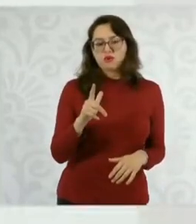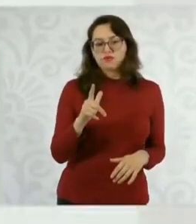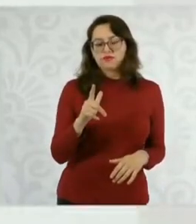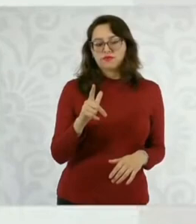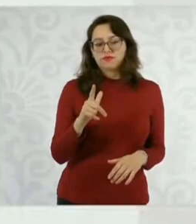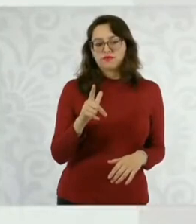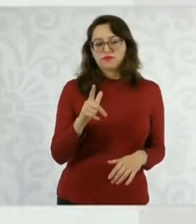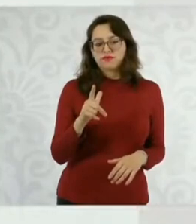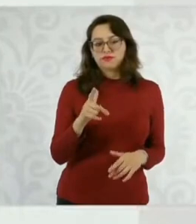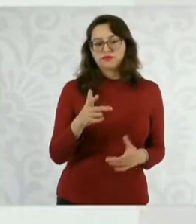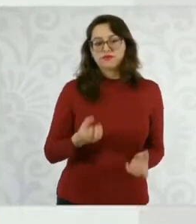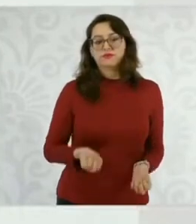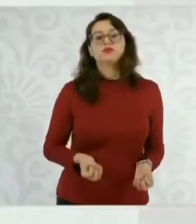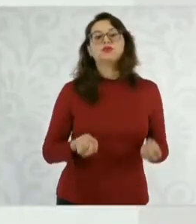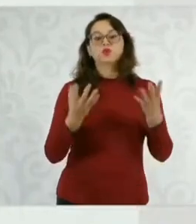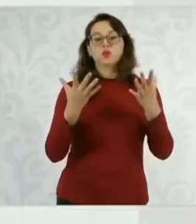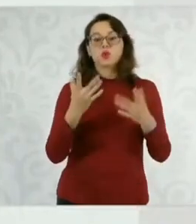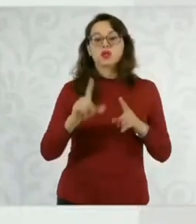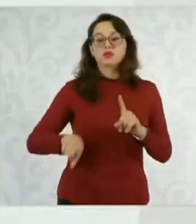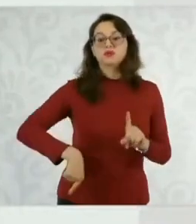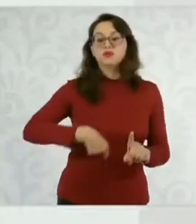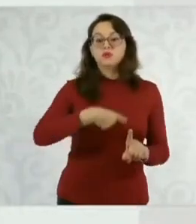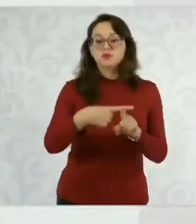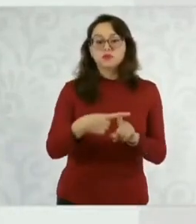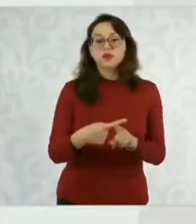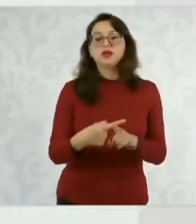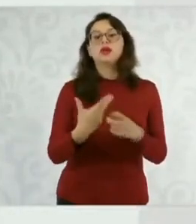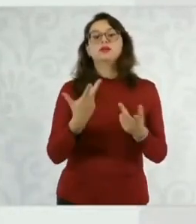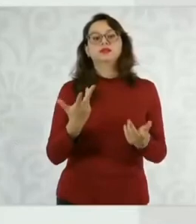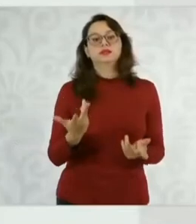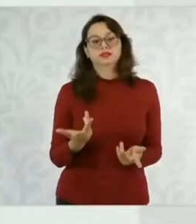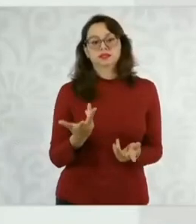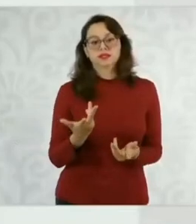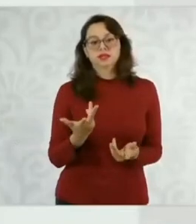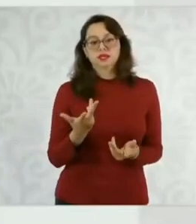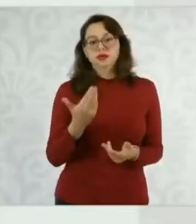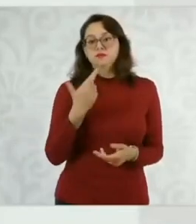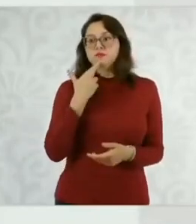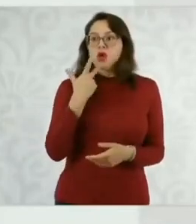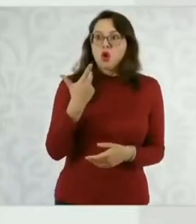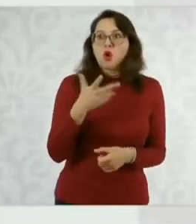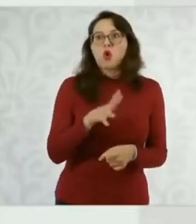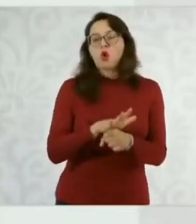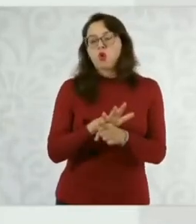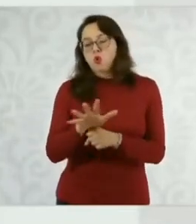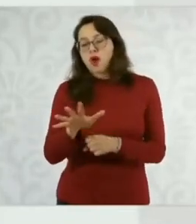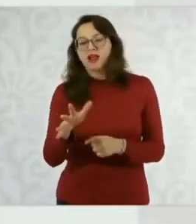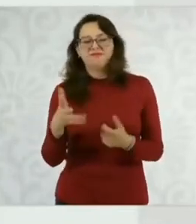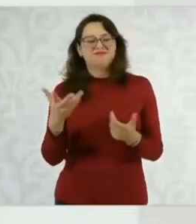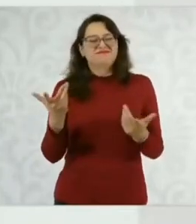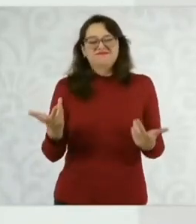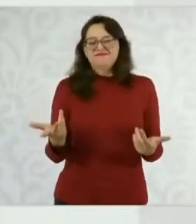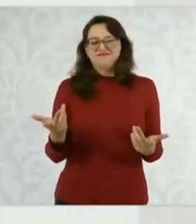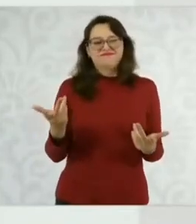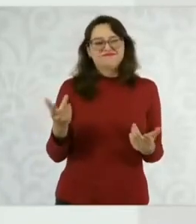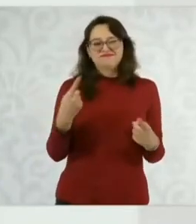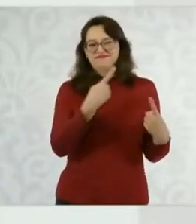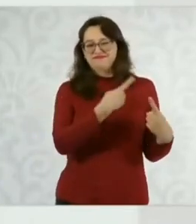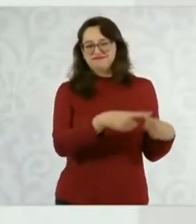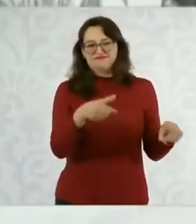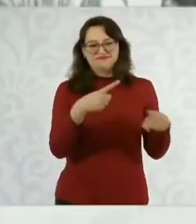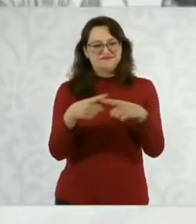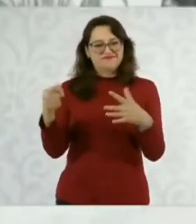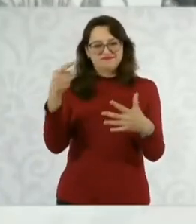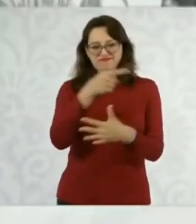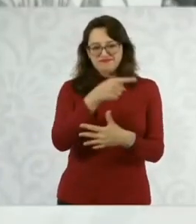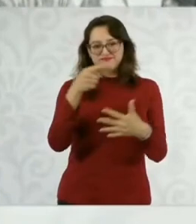pues entonces cuánto recurso adicional se requeriría y en qué mejoraría. Es decir, en eso quedamos, que